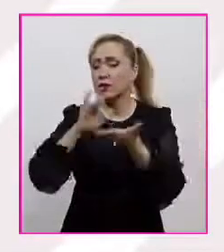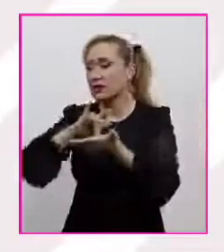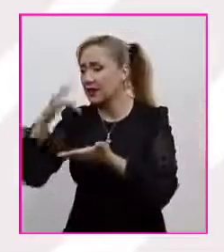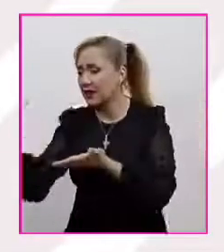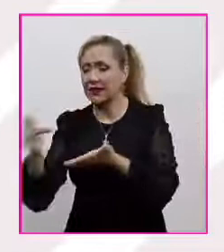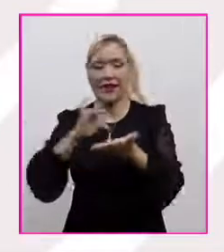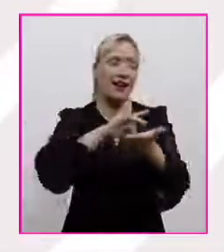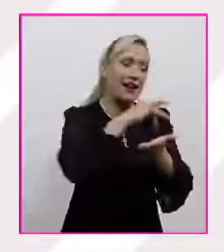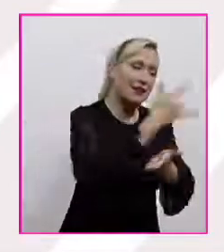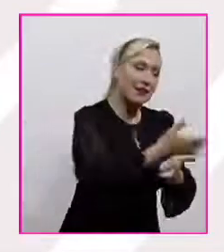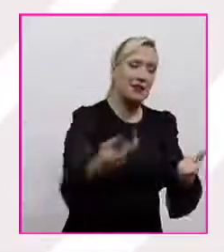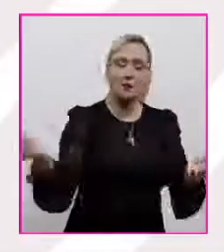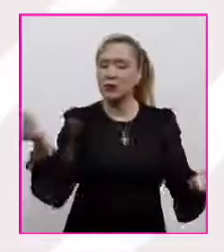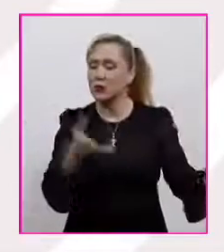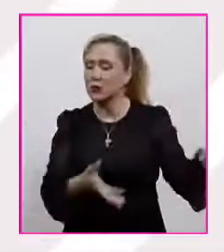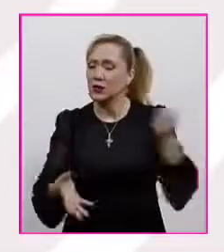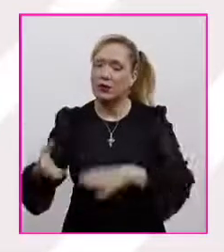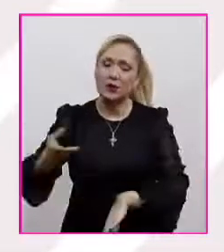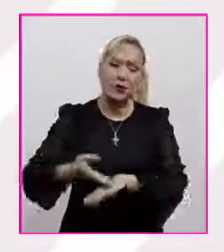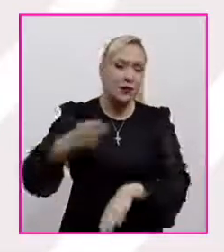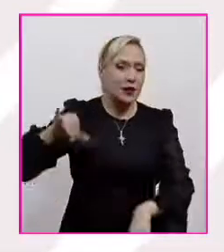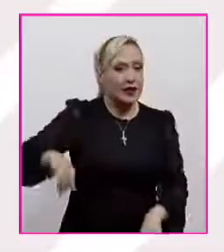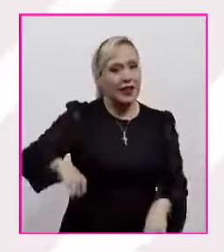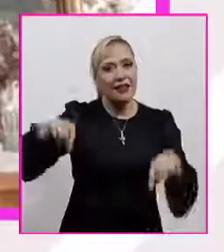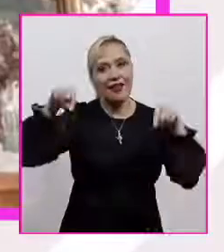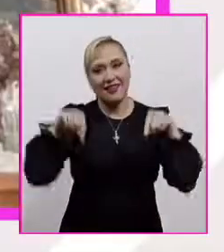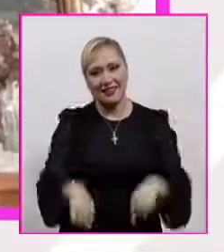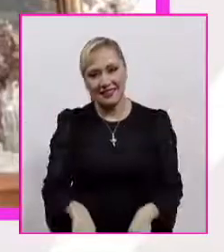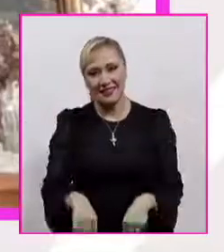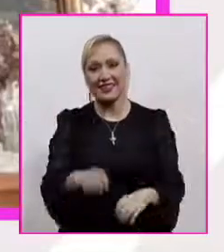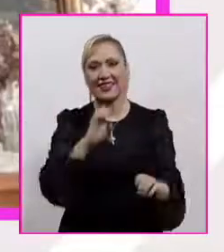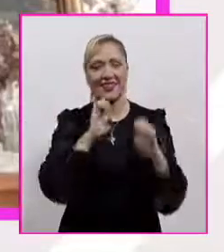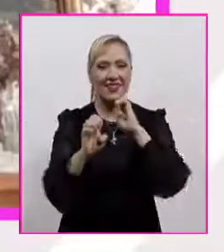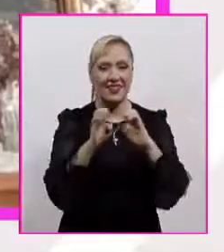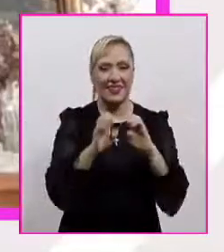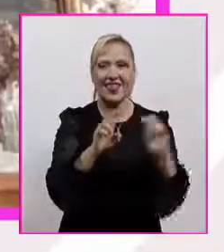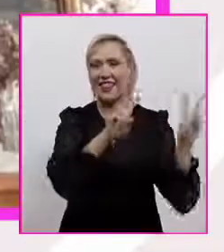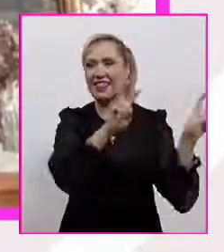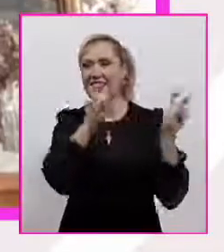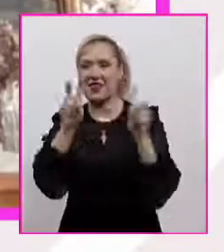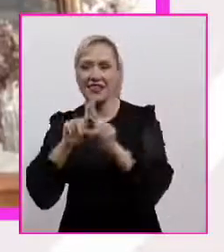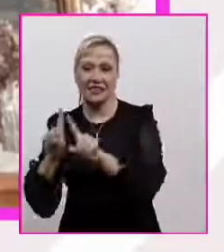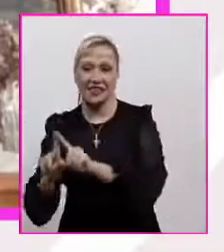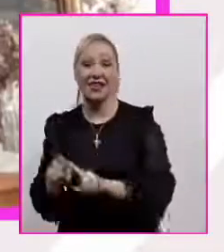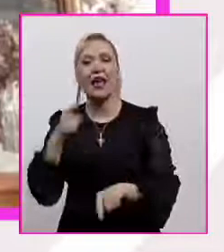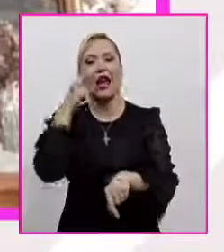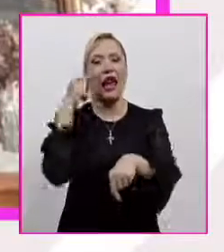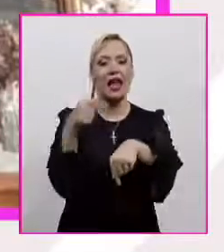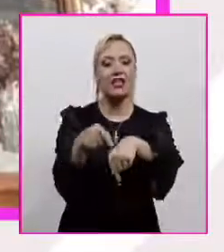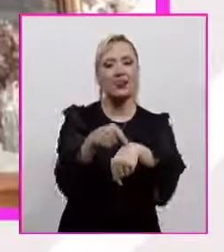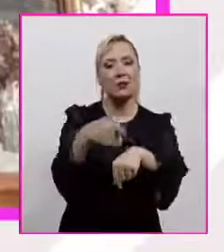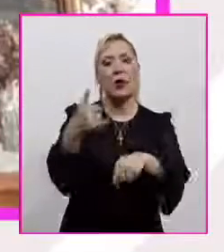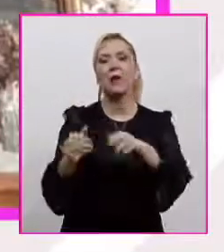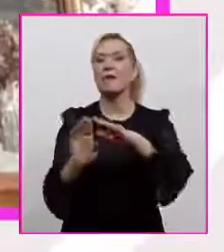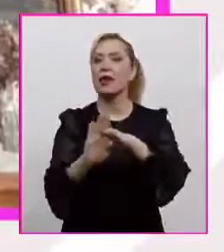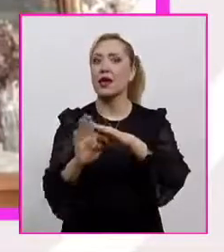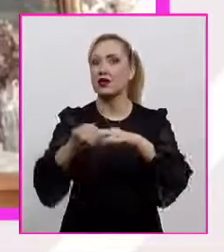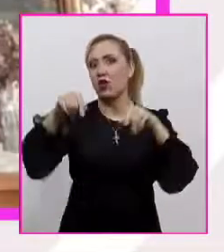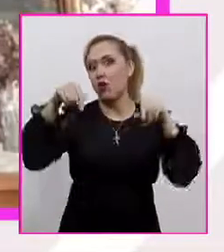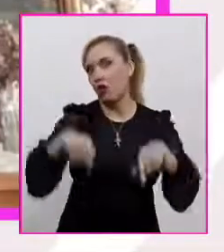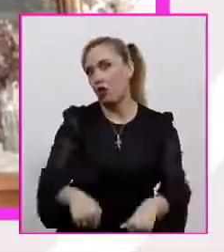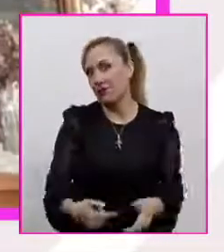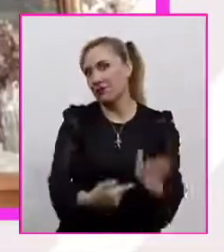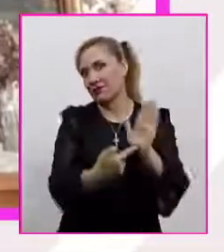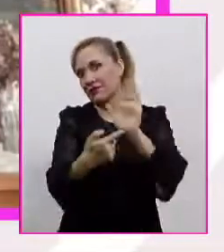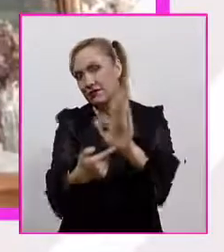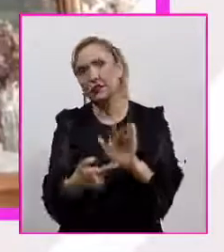su tiempo, sus aportaciones aquí en Espacio Diverso para hablarnos sobre racismo y migración, porque